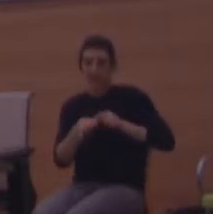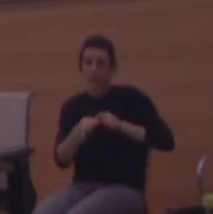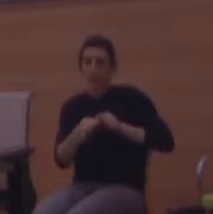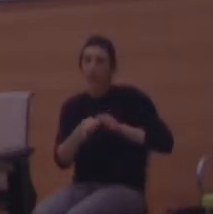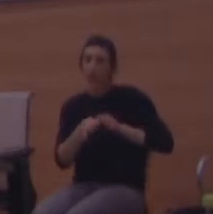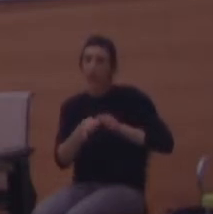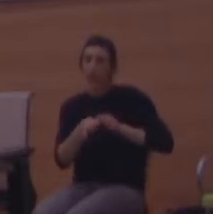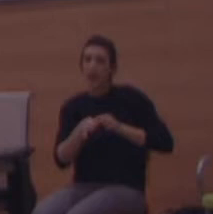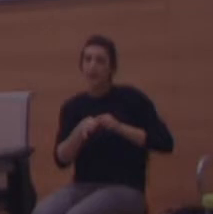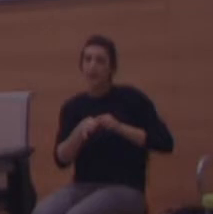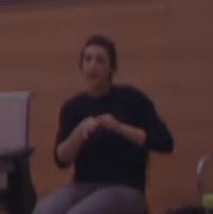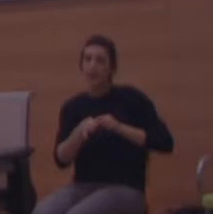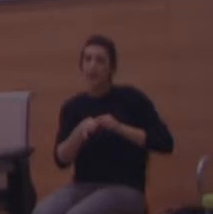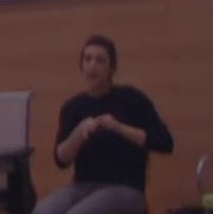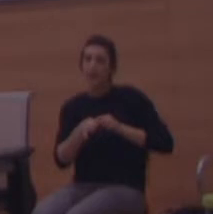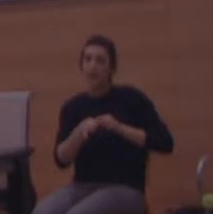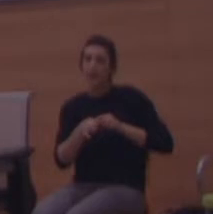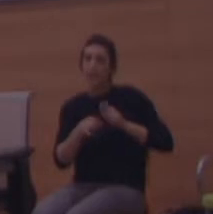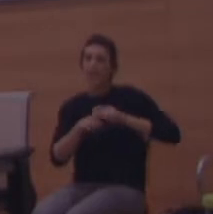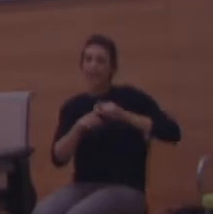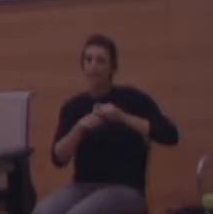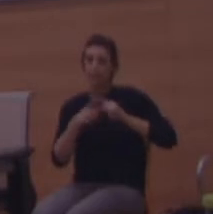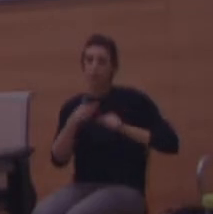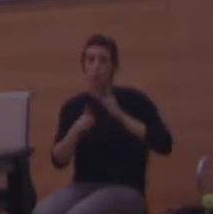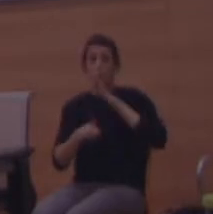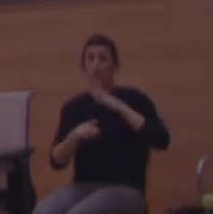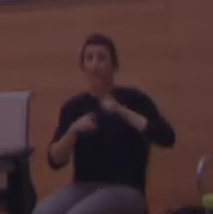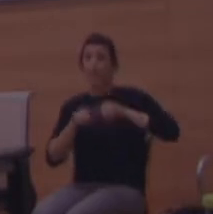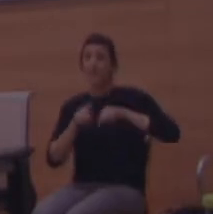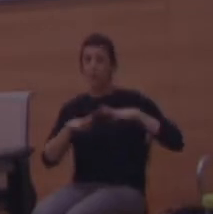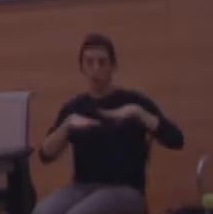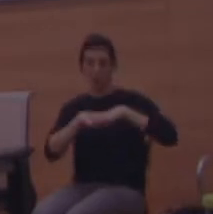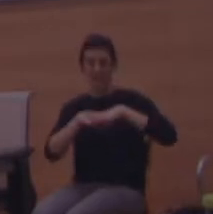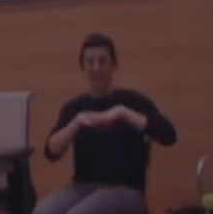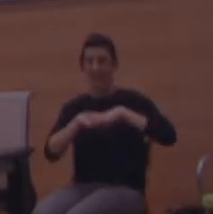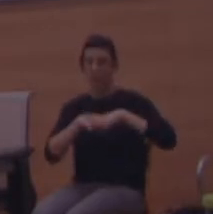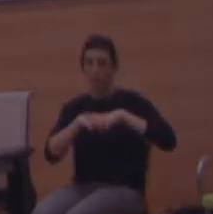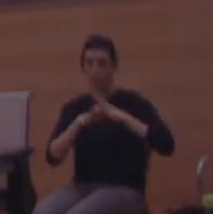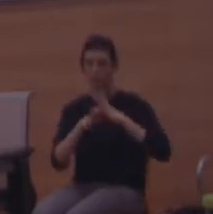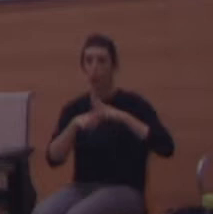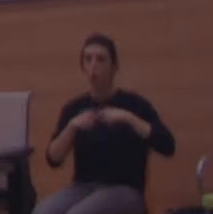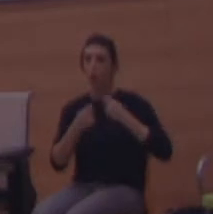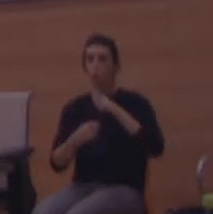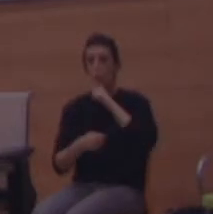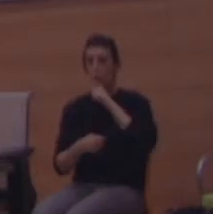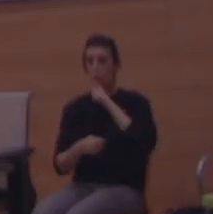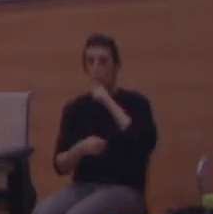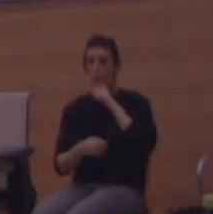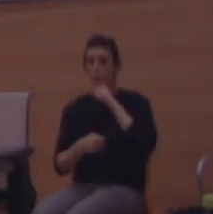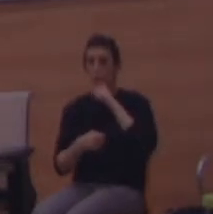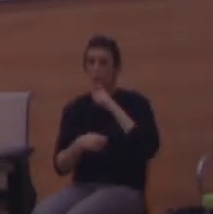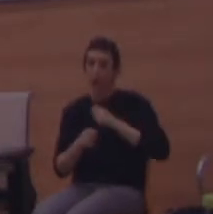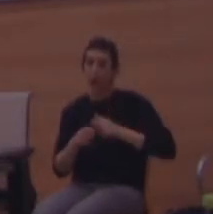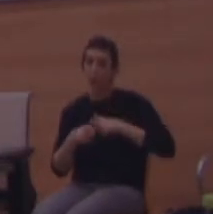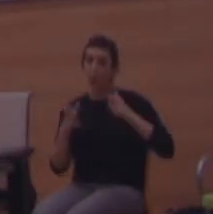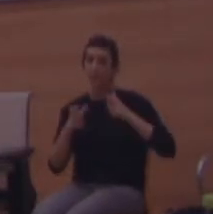ventana. Al estar luego en bipedestación, todos los tejidos aumentan y pueden provocar un